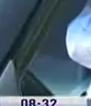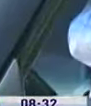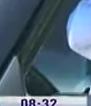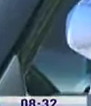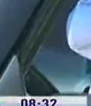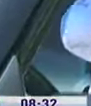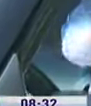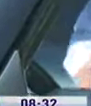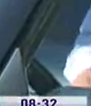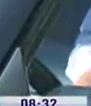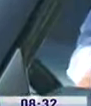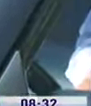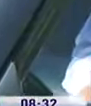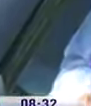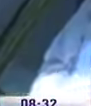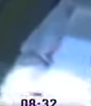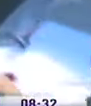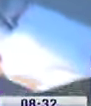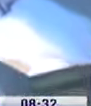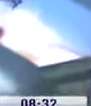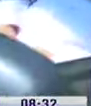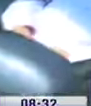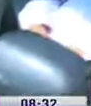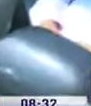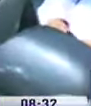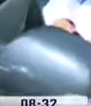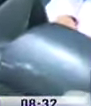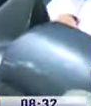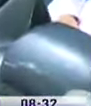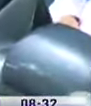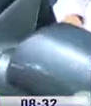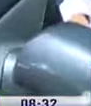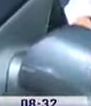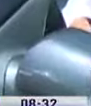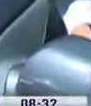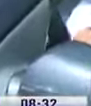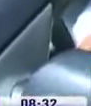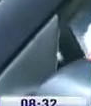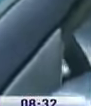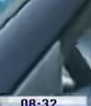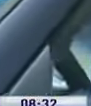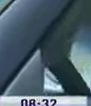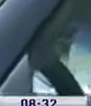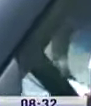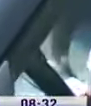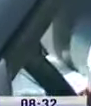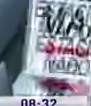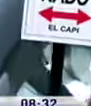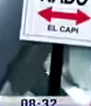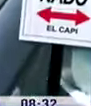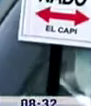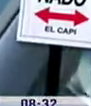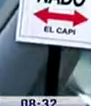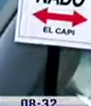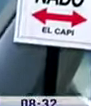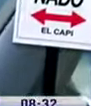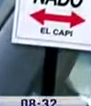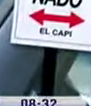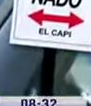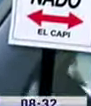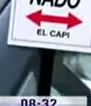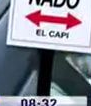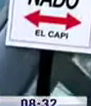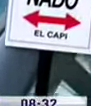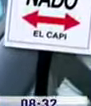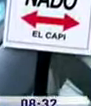de cabeza. Sin Dolores. Dolores, sin Dolores. El vecino está mal estacionado. Oh, no. Este es el rótulo de mal estacionado en todo.